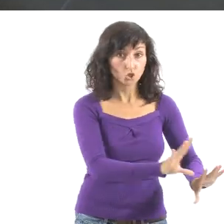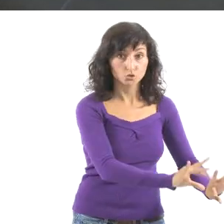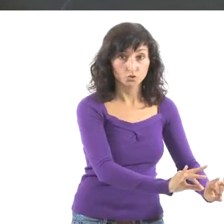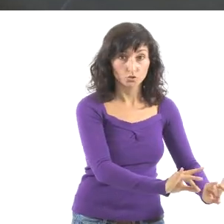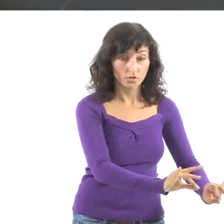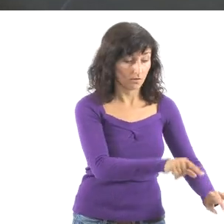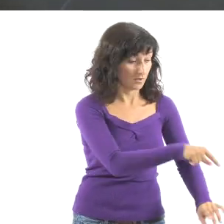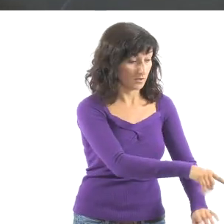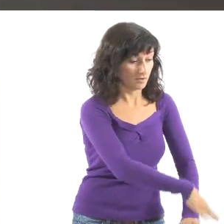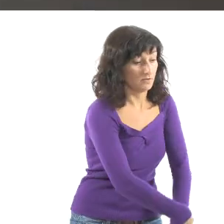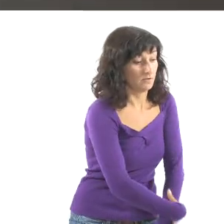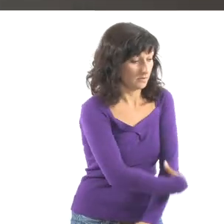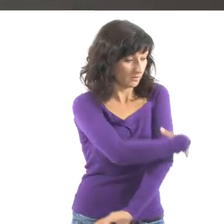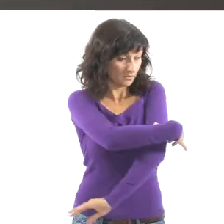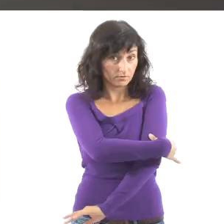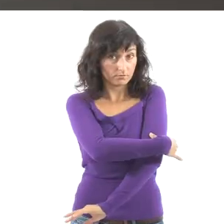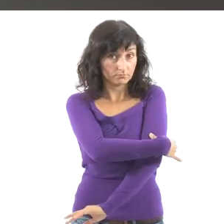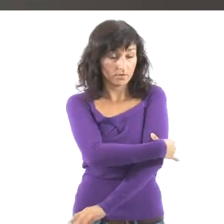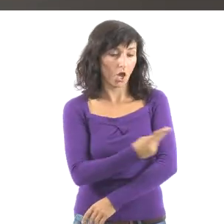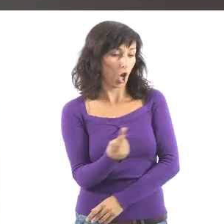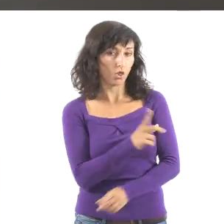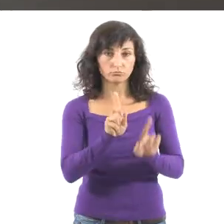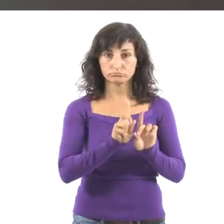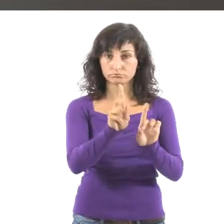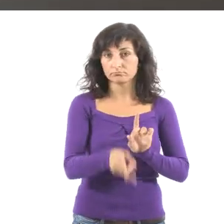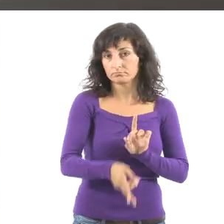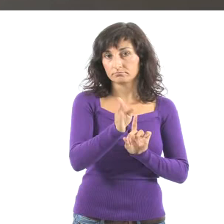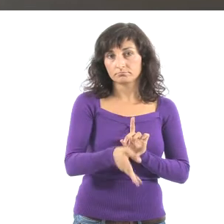sujetará de nuestro codo y reiniciamos la marcha.